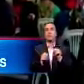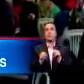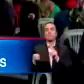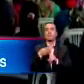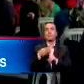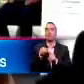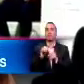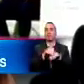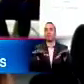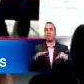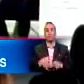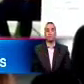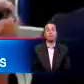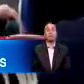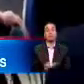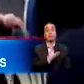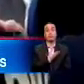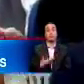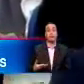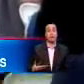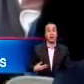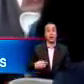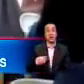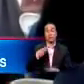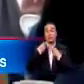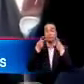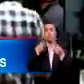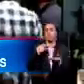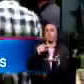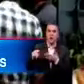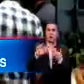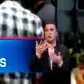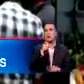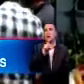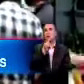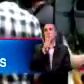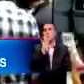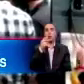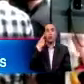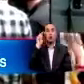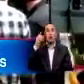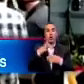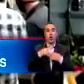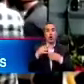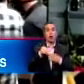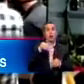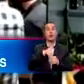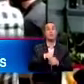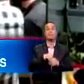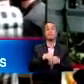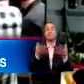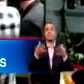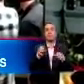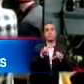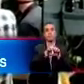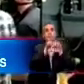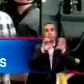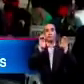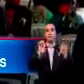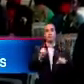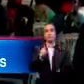en todo el país, dice el presidente de la República, quien va a invertir alrededor de 140 millones de dólares en conjunto con la